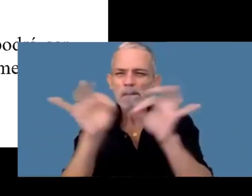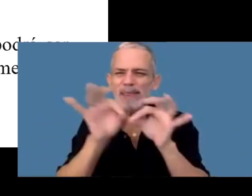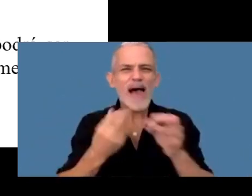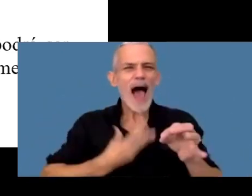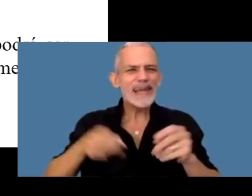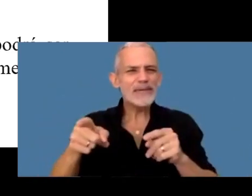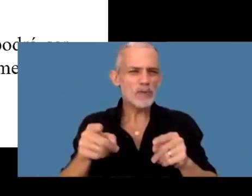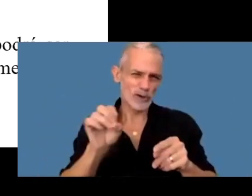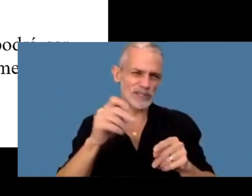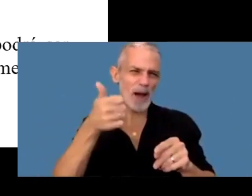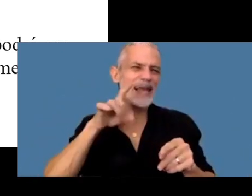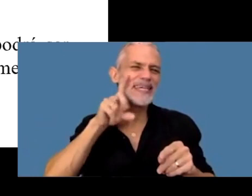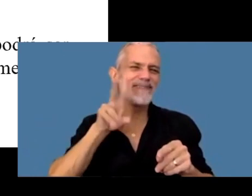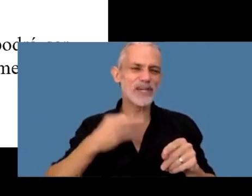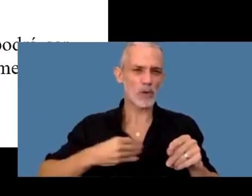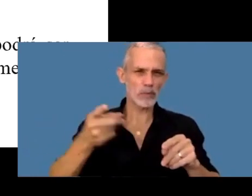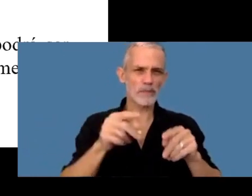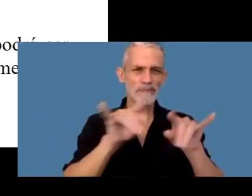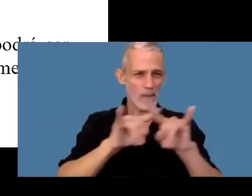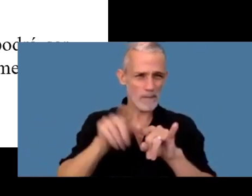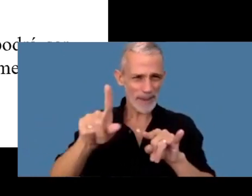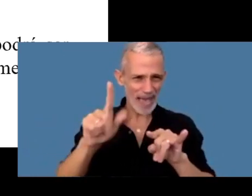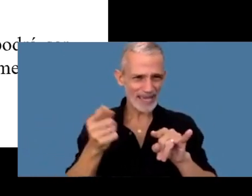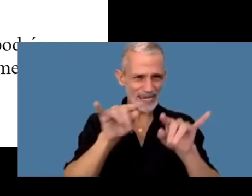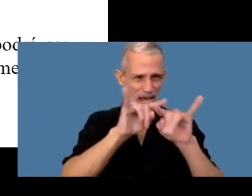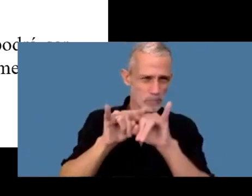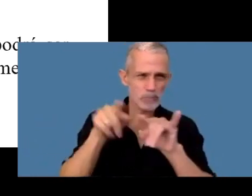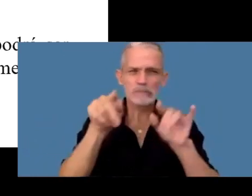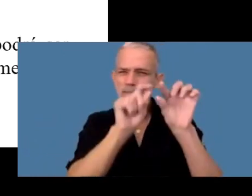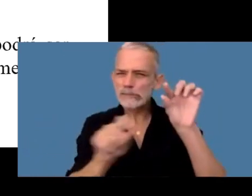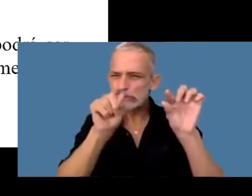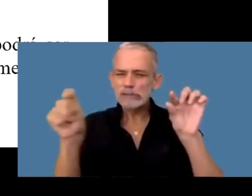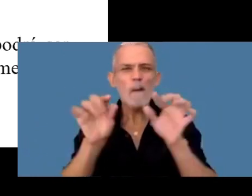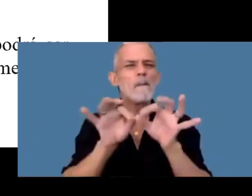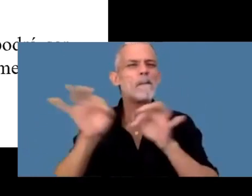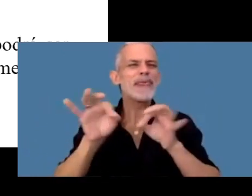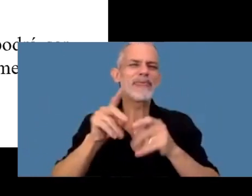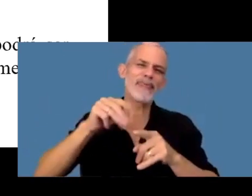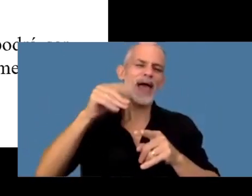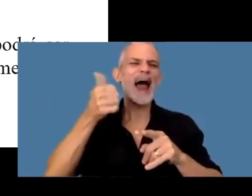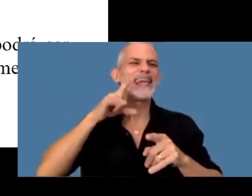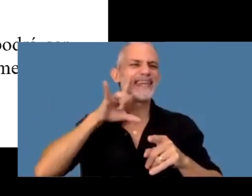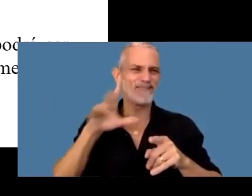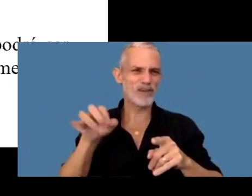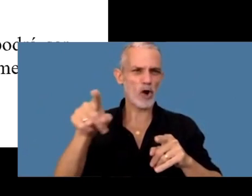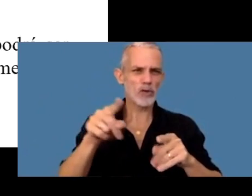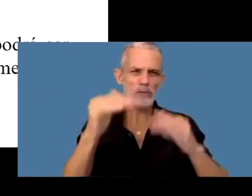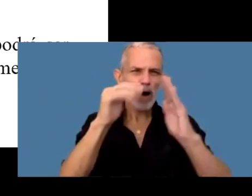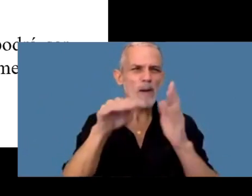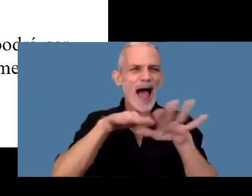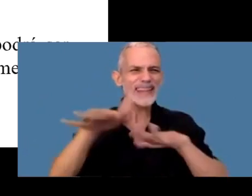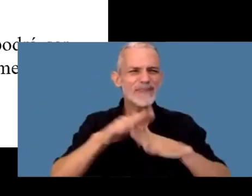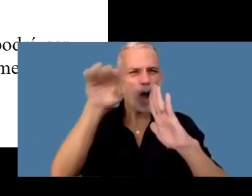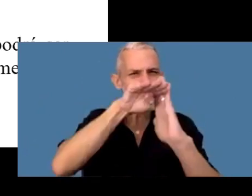dejo indicada la página. En la página web, Medidas de Alivio, están todas las actividades que